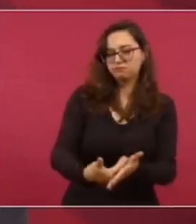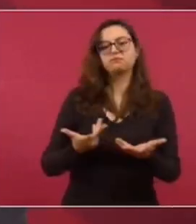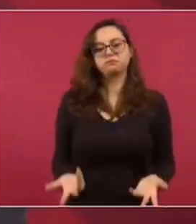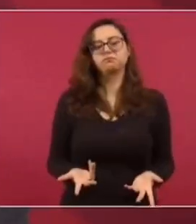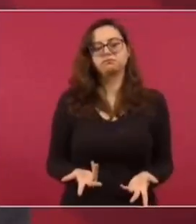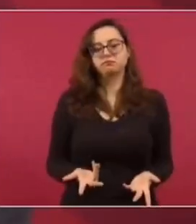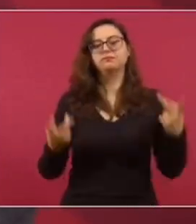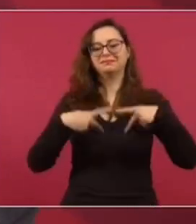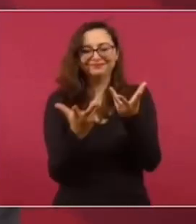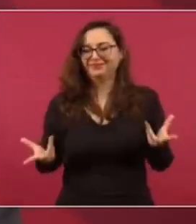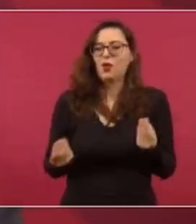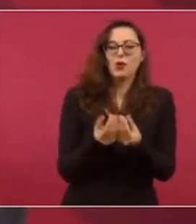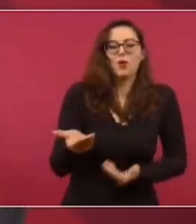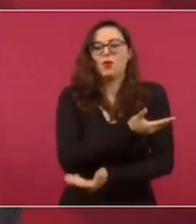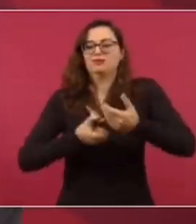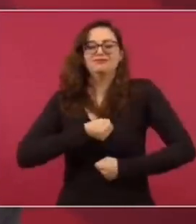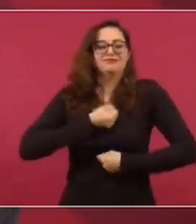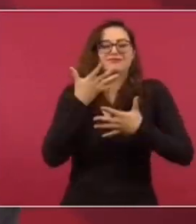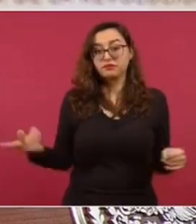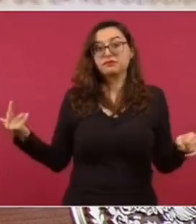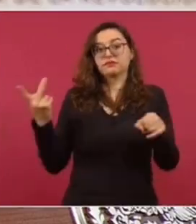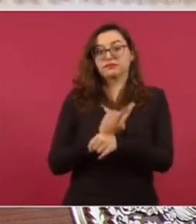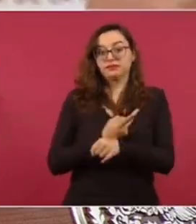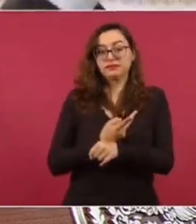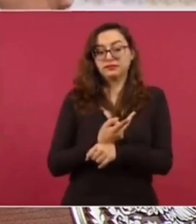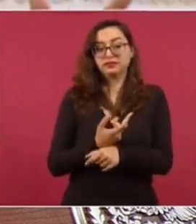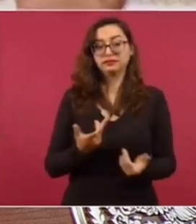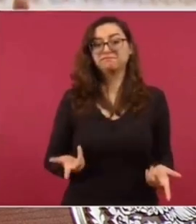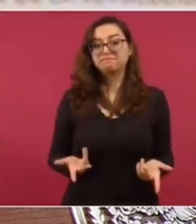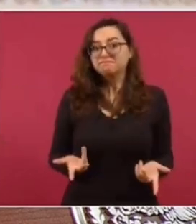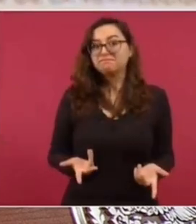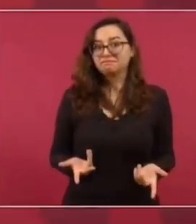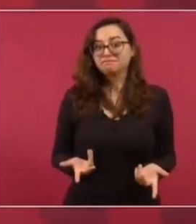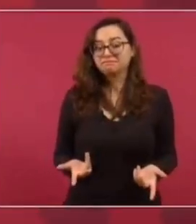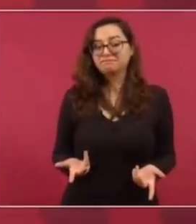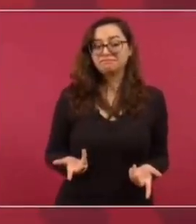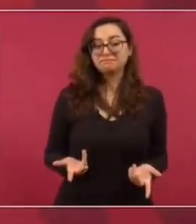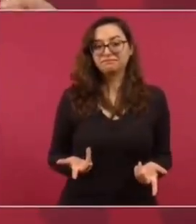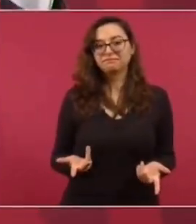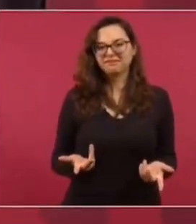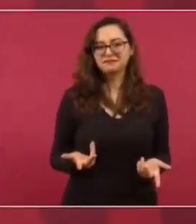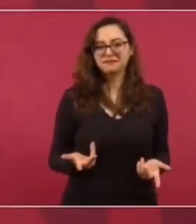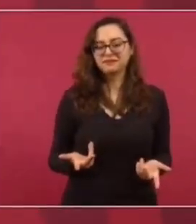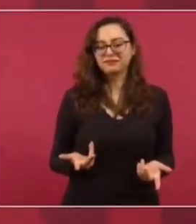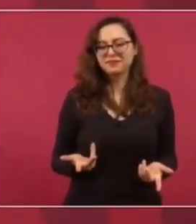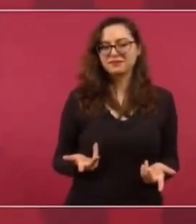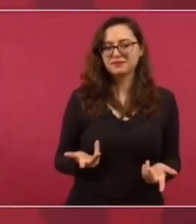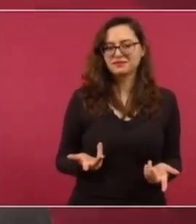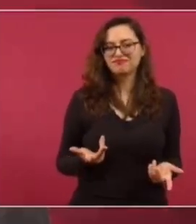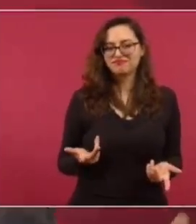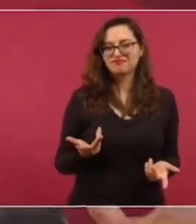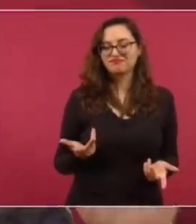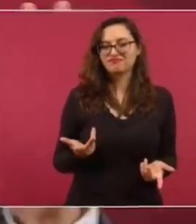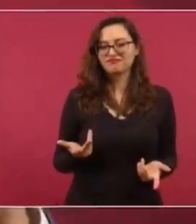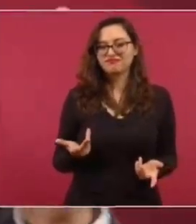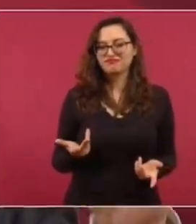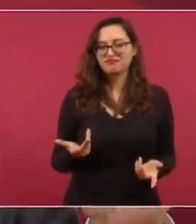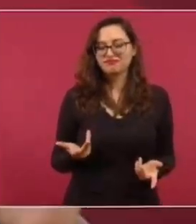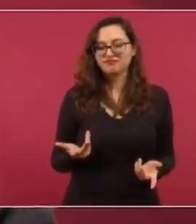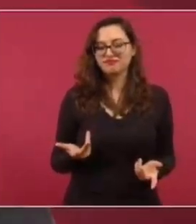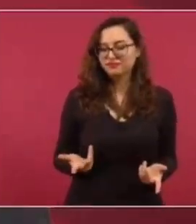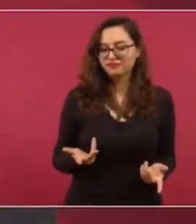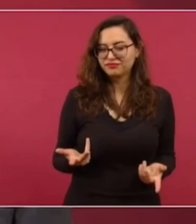y la gente quería expresarlo. Y como sí hay el interés de acaparar la información, o